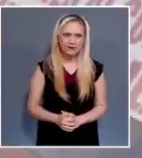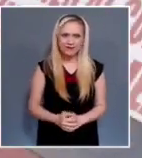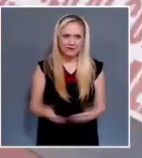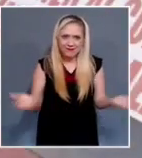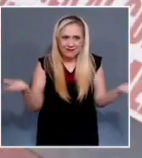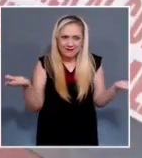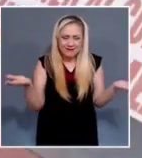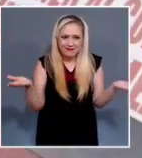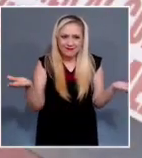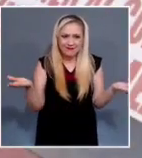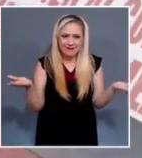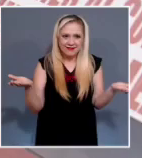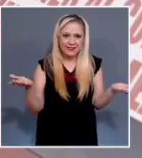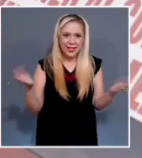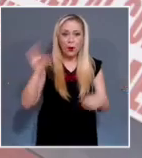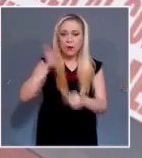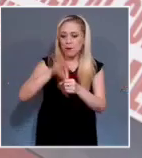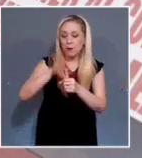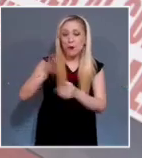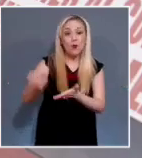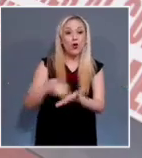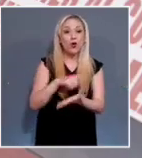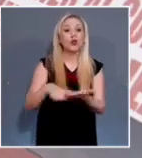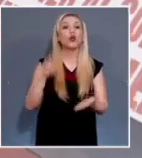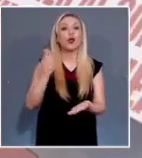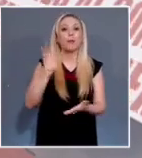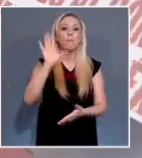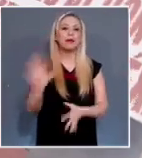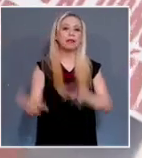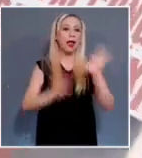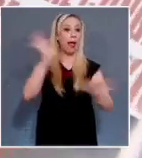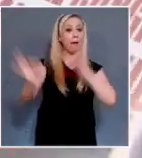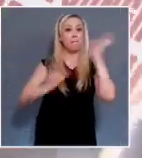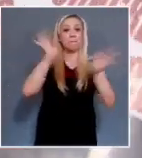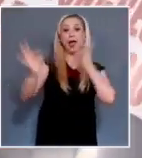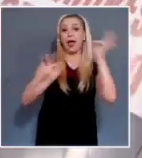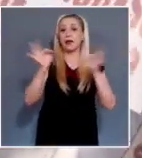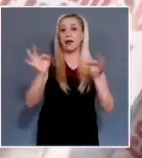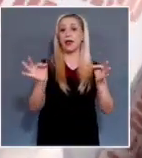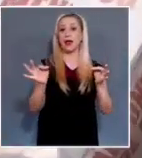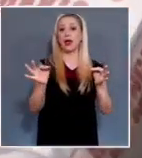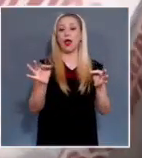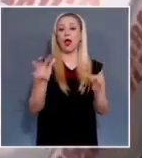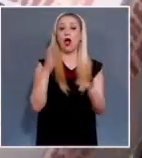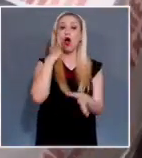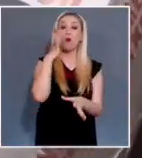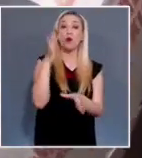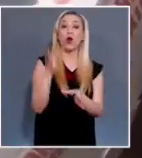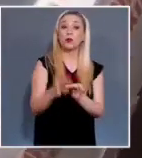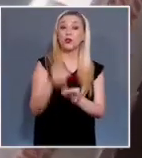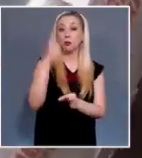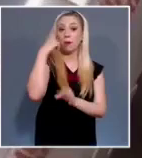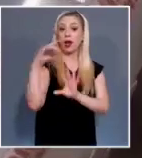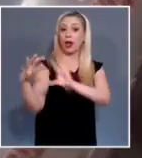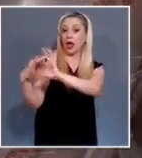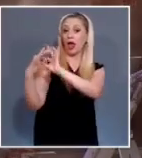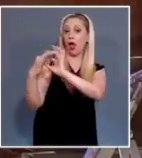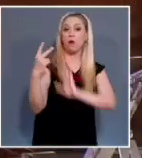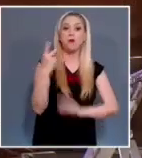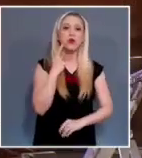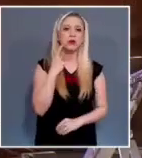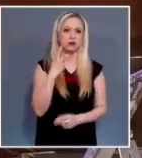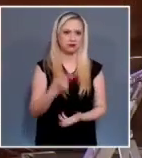elección implica que se haga campaña y que se adquieran compromisos políticos. En todo caso,